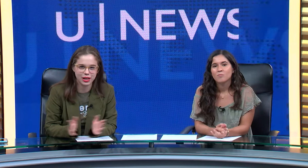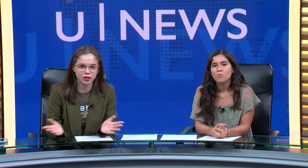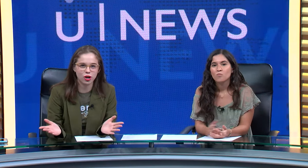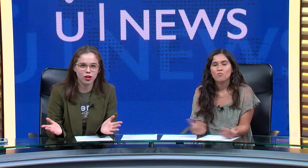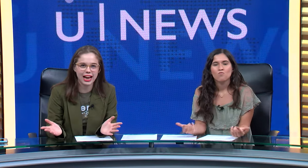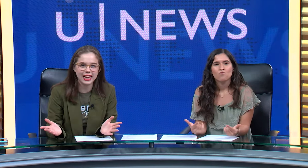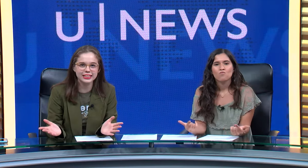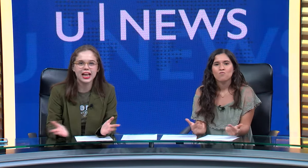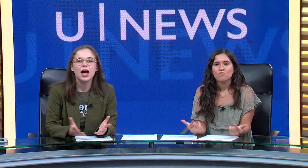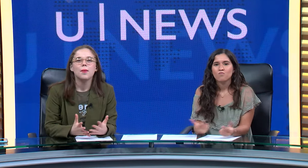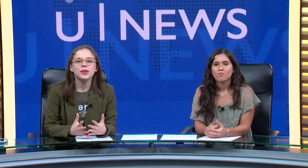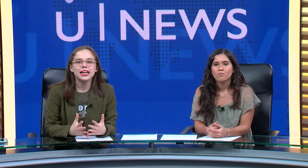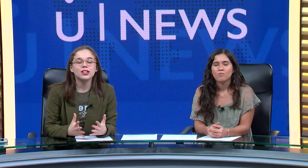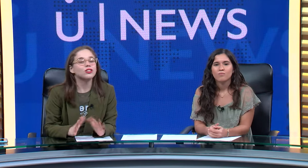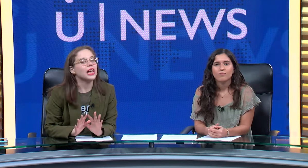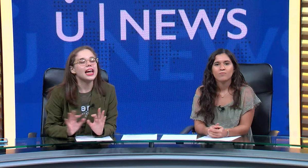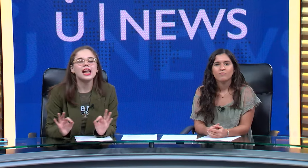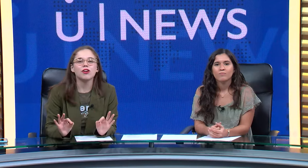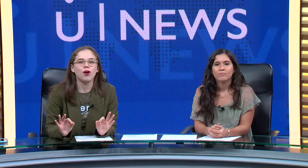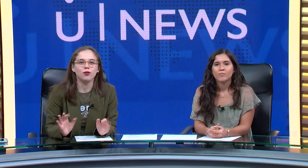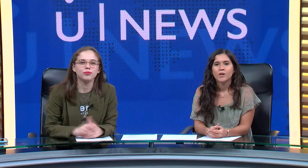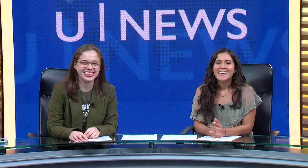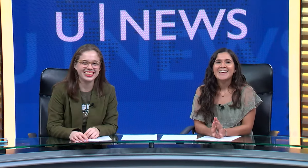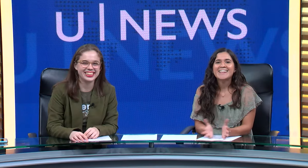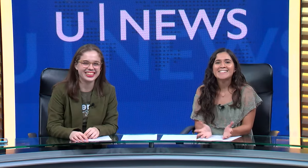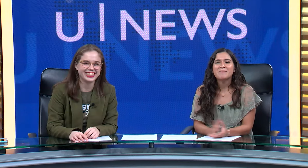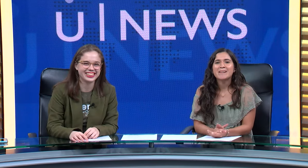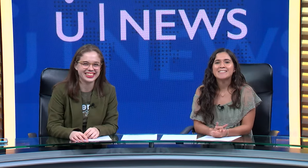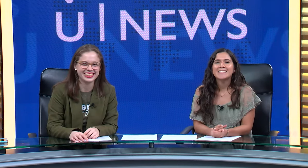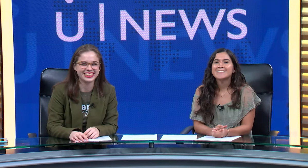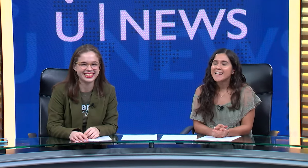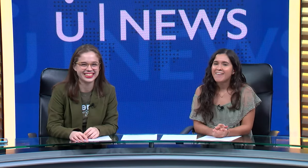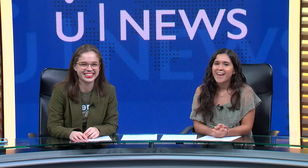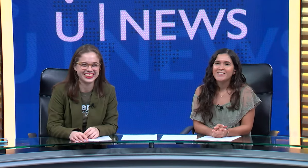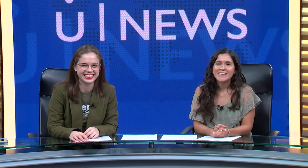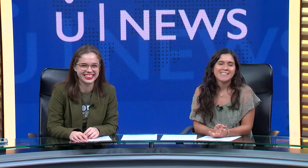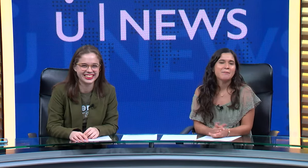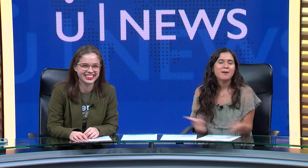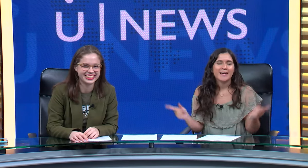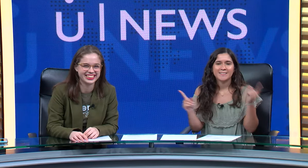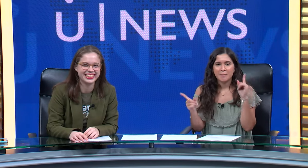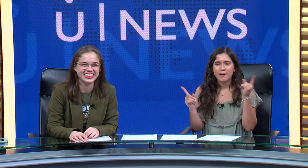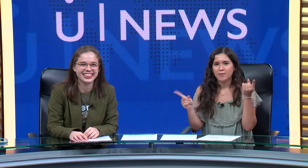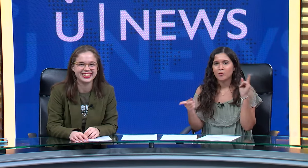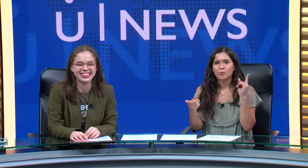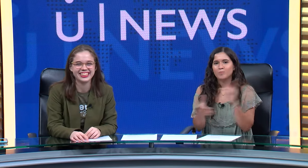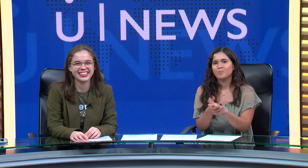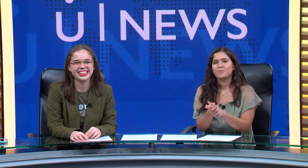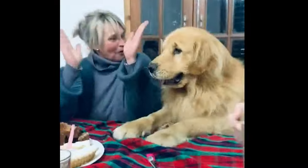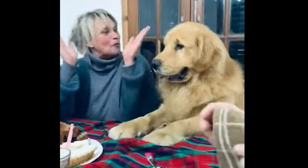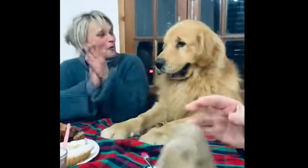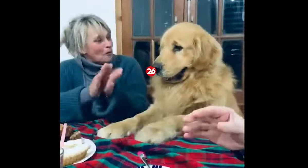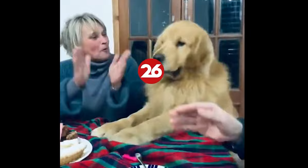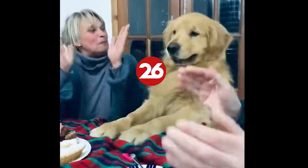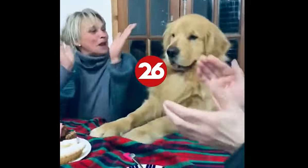reales. Dennos los likes, mírenos en el rojo. Y que siempre sean celebrados, así como este perrito.